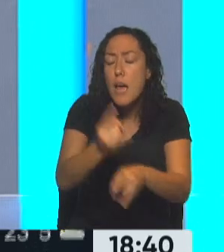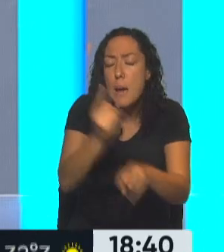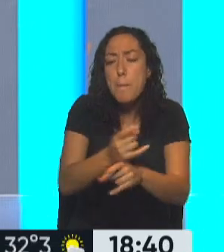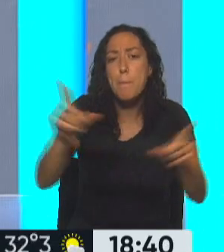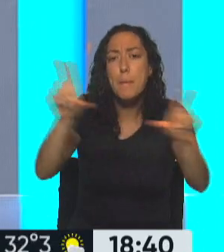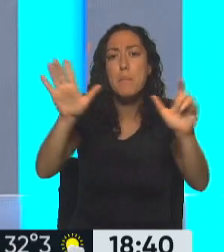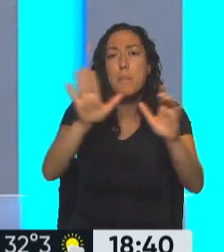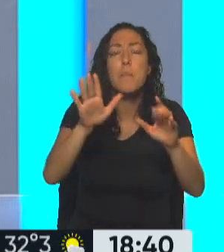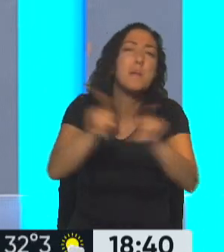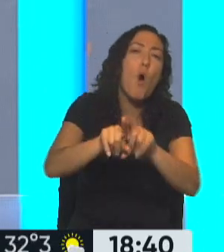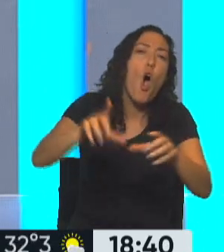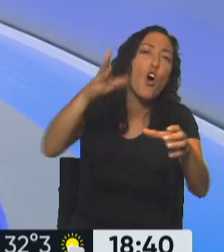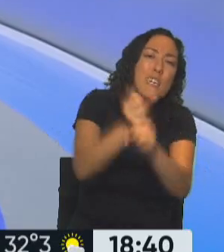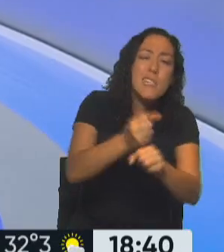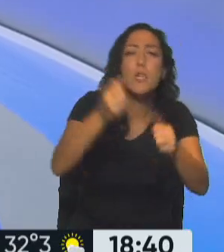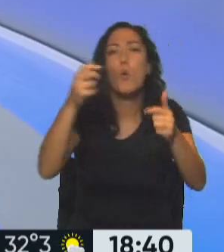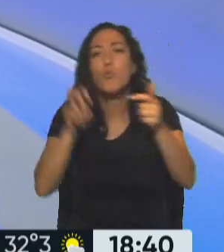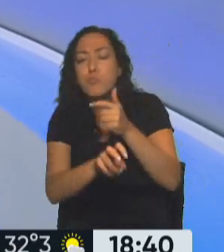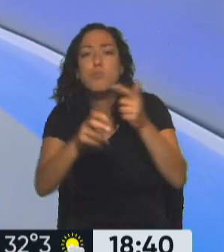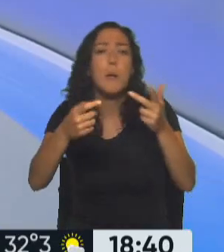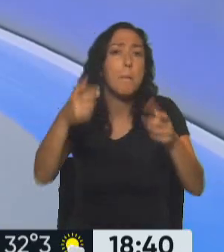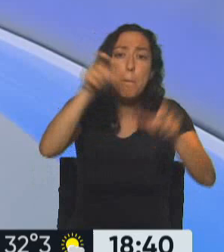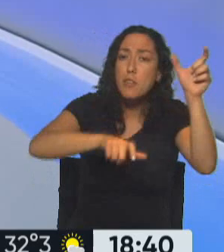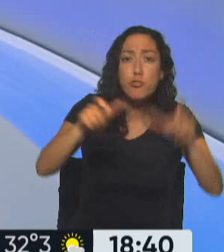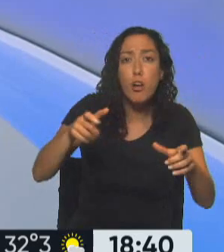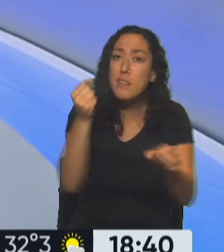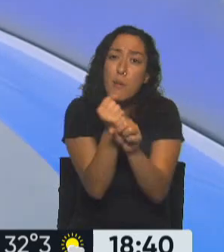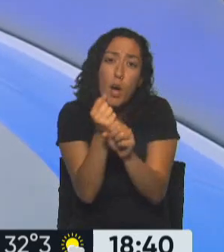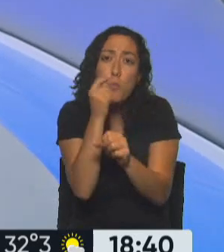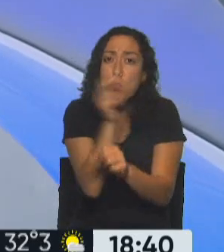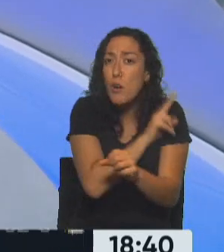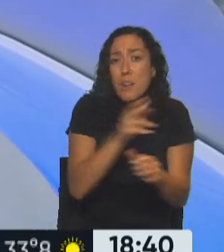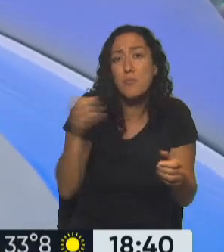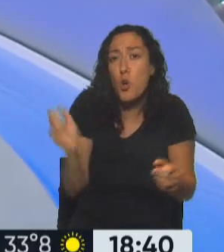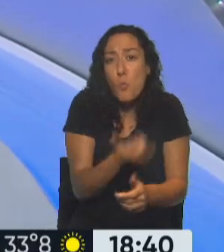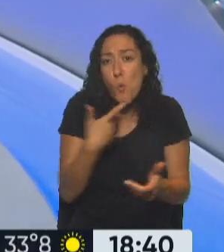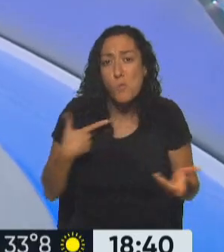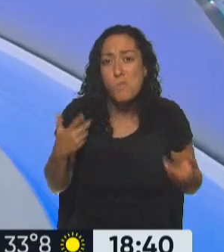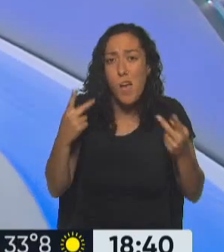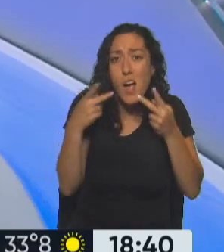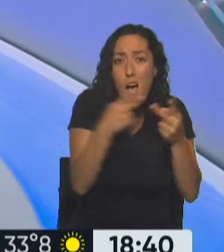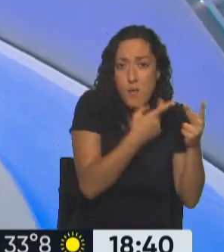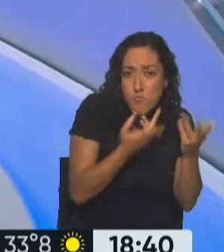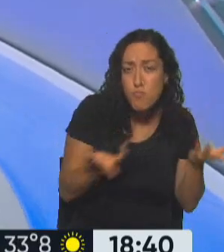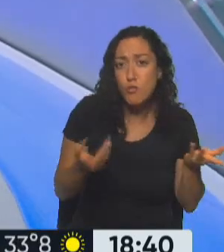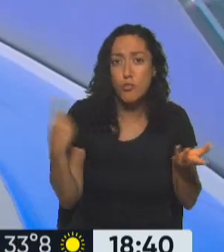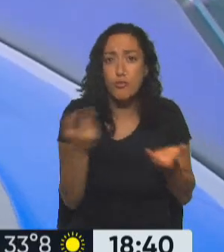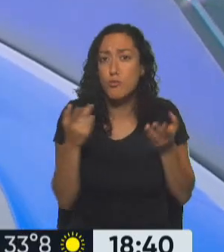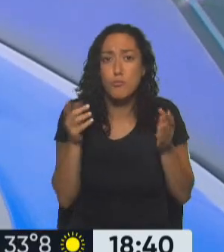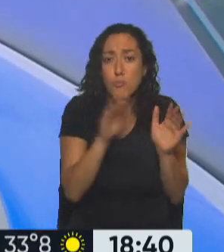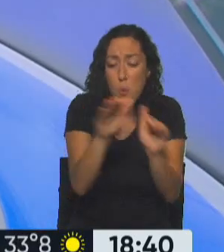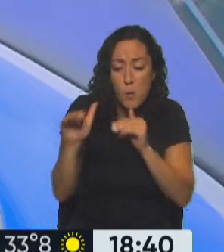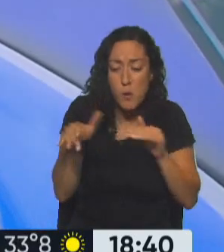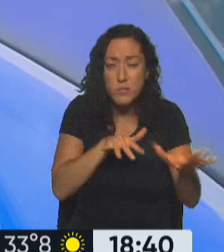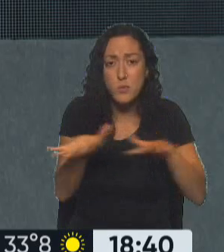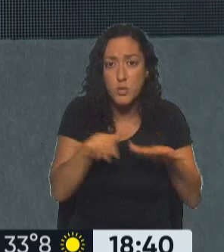medios viaja gente de a pie, los damnificados y olvidados por la justicia somos gente de a pie. Total. Y estamos todos en el mismo barco. Cortita, una